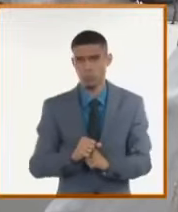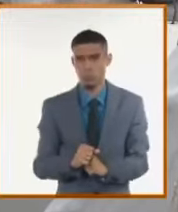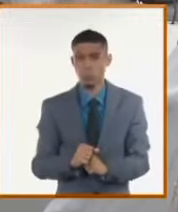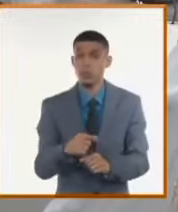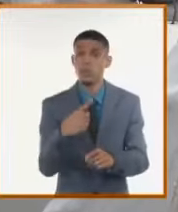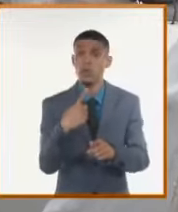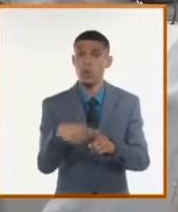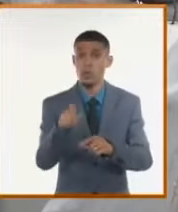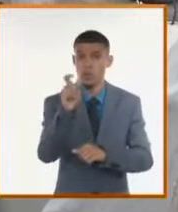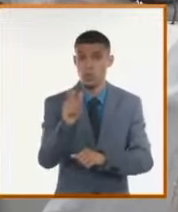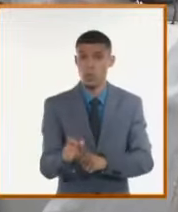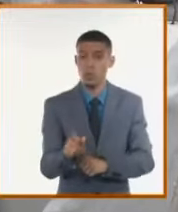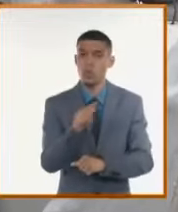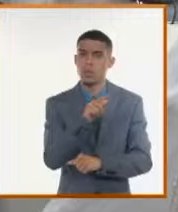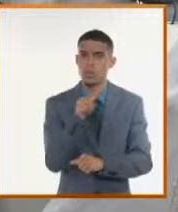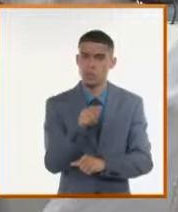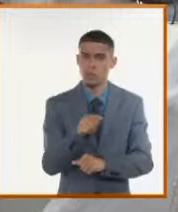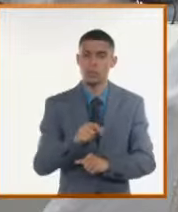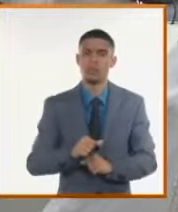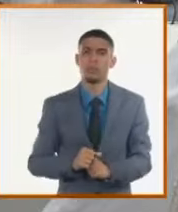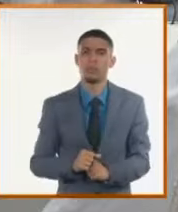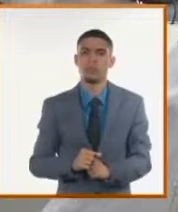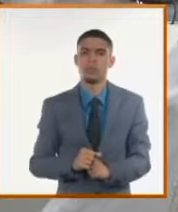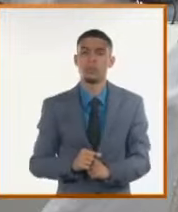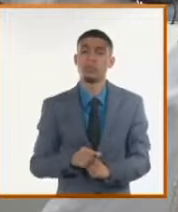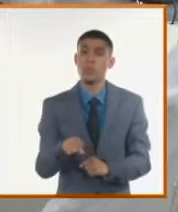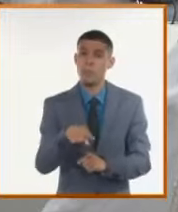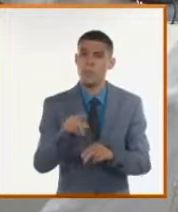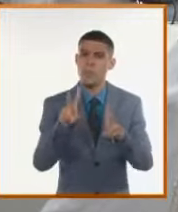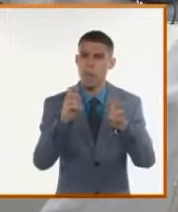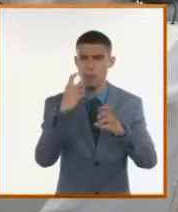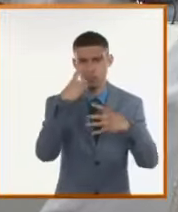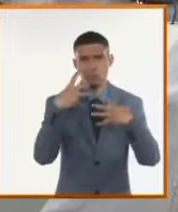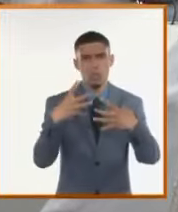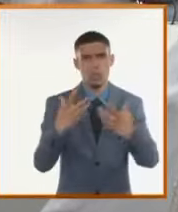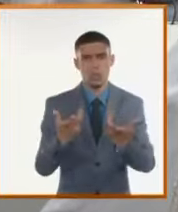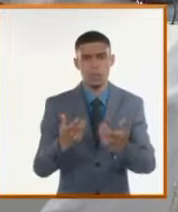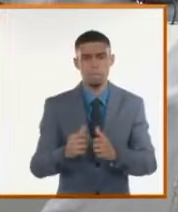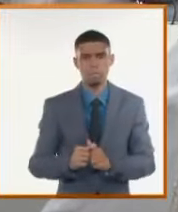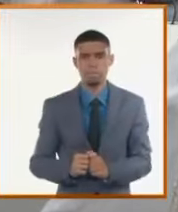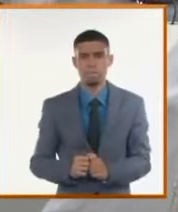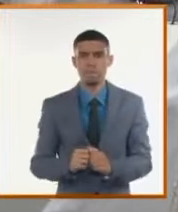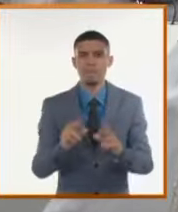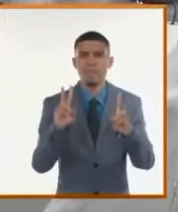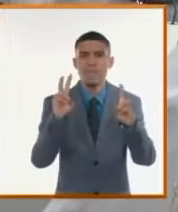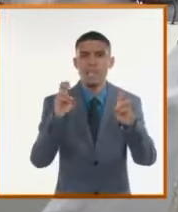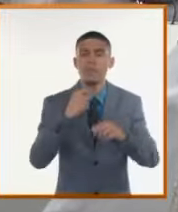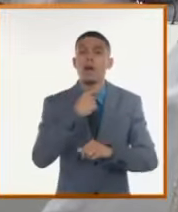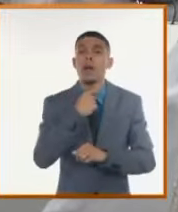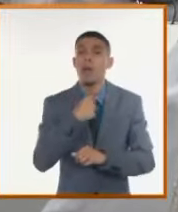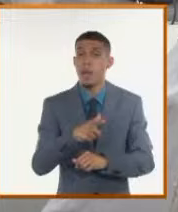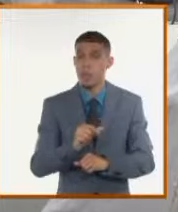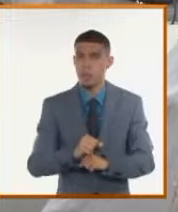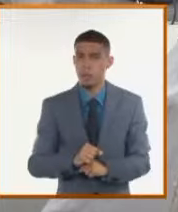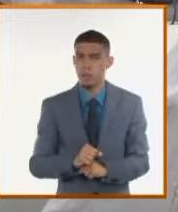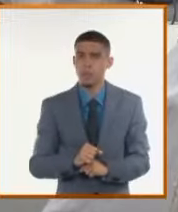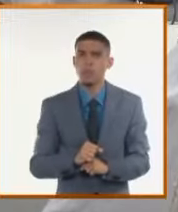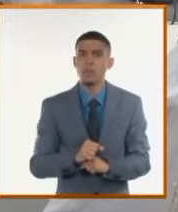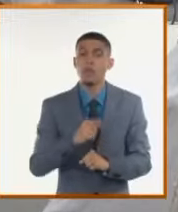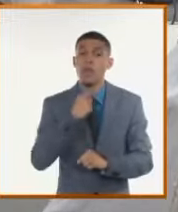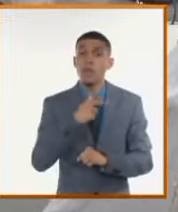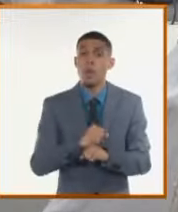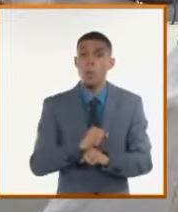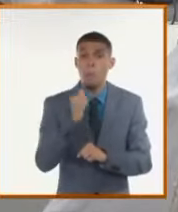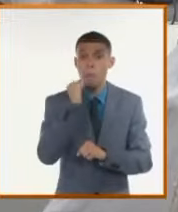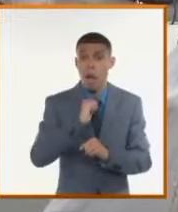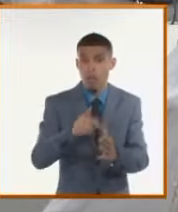persona que preguntaba y me parece un tema muy interesante sobre el tema de si se habría más ferru decía